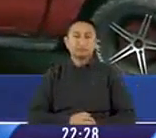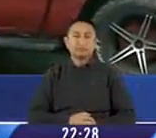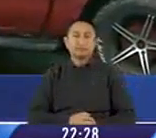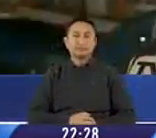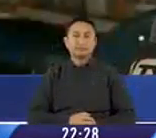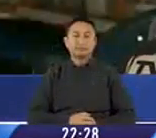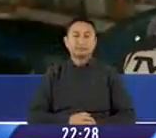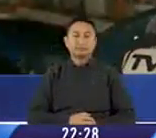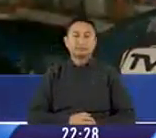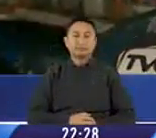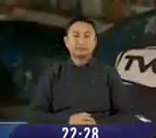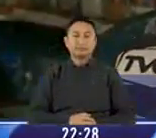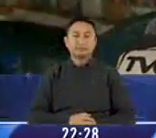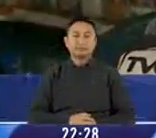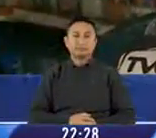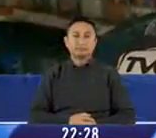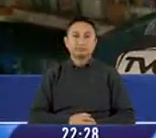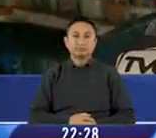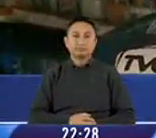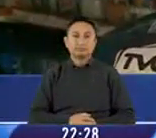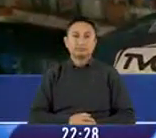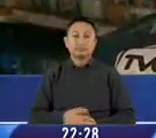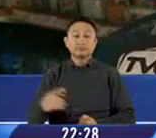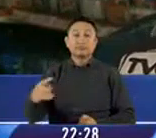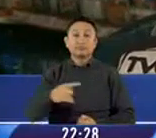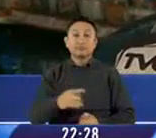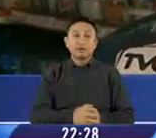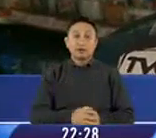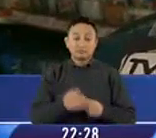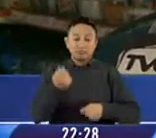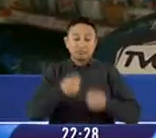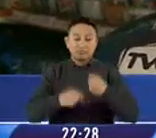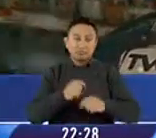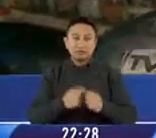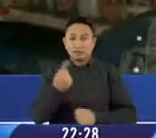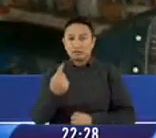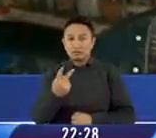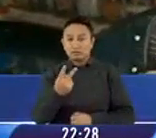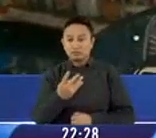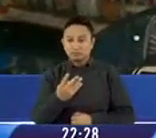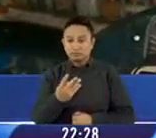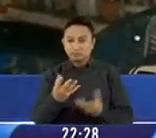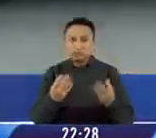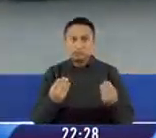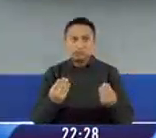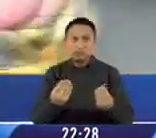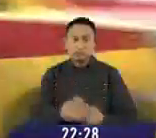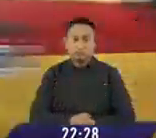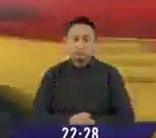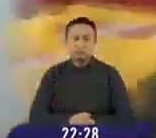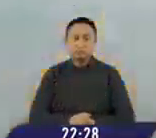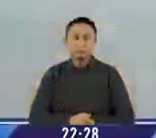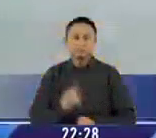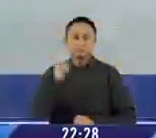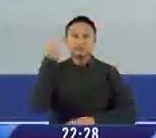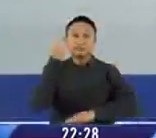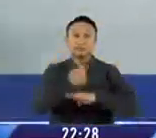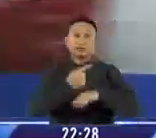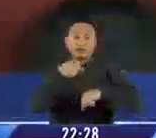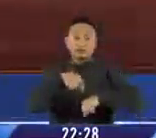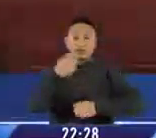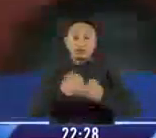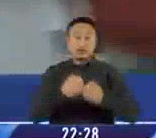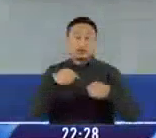barrio. Dijo, me da un paquete, hace por unidades, todo eso, o sea, llevaron bastante. Sí, se anticiparon. En este primer día, los efectos de